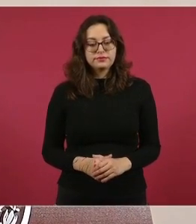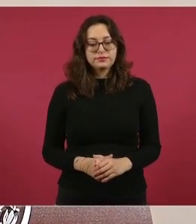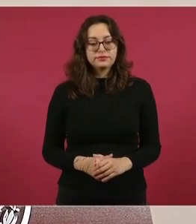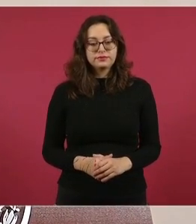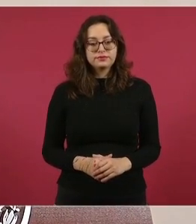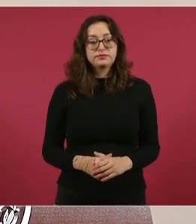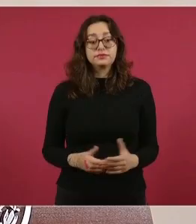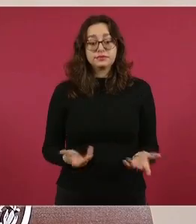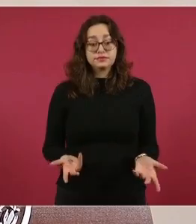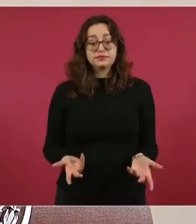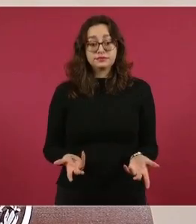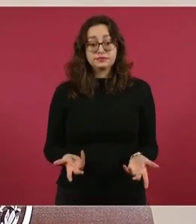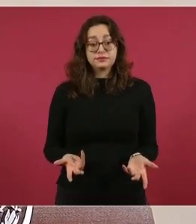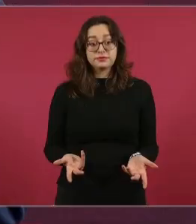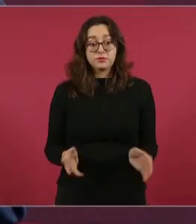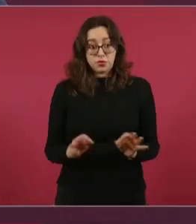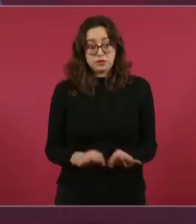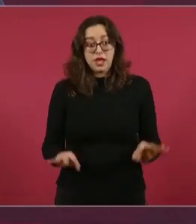Porque esto,